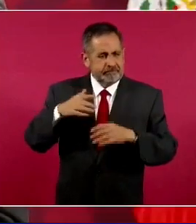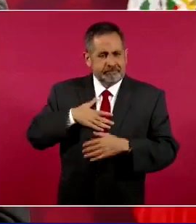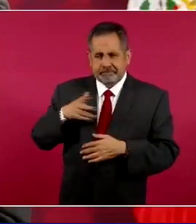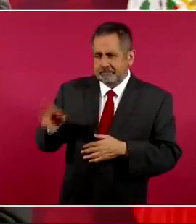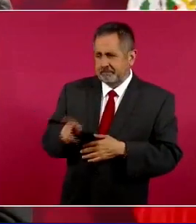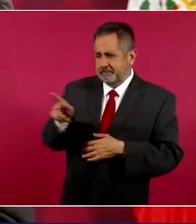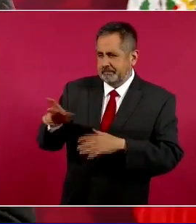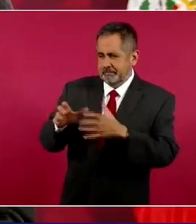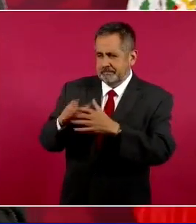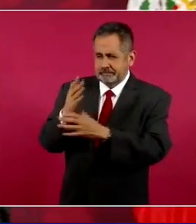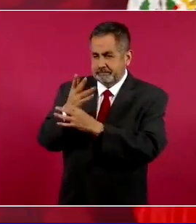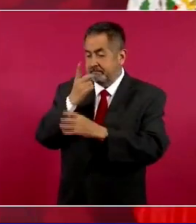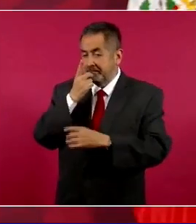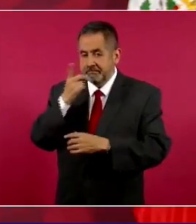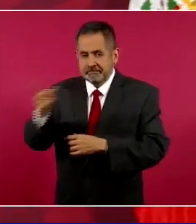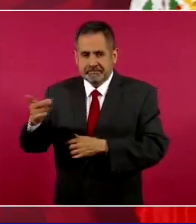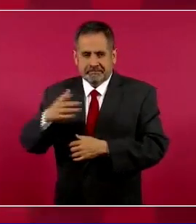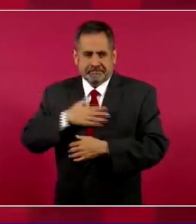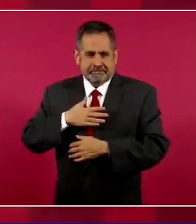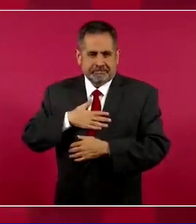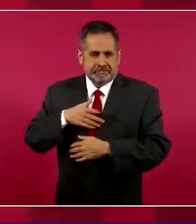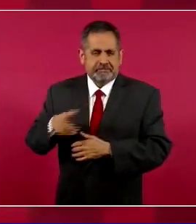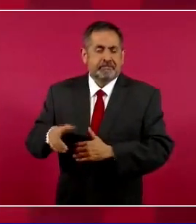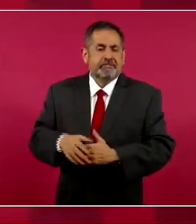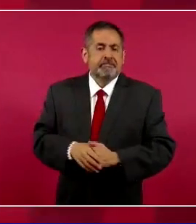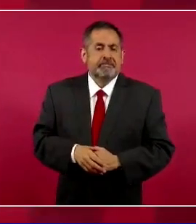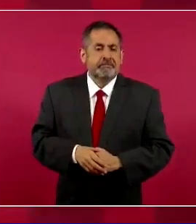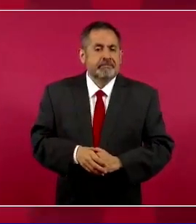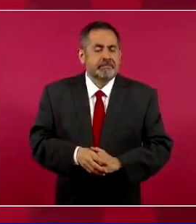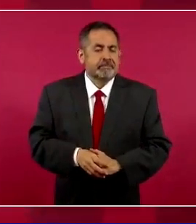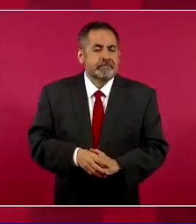pueblo, de mi tierra, de mi agua,